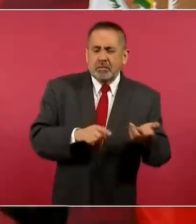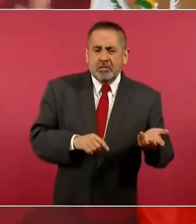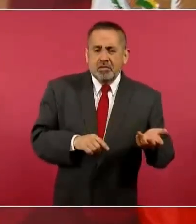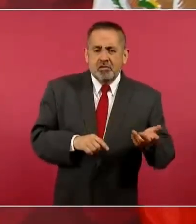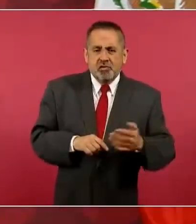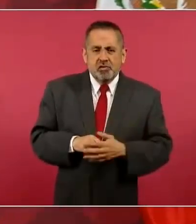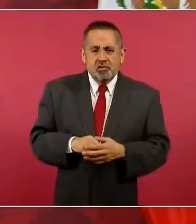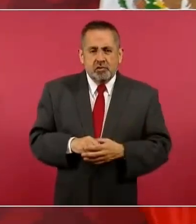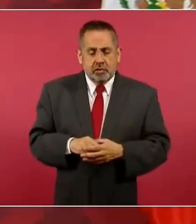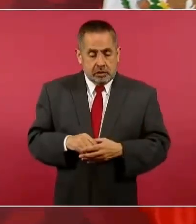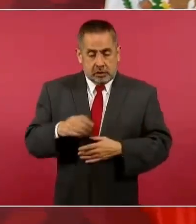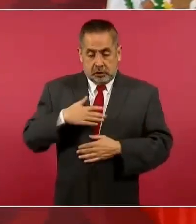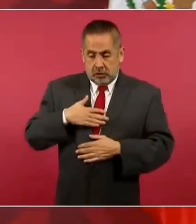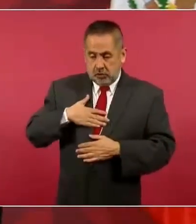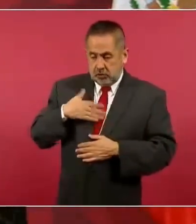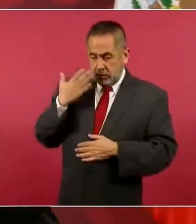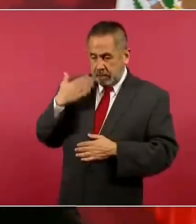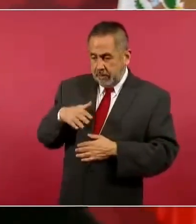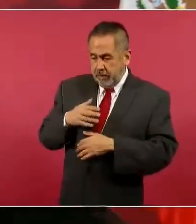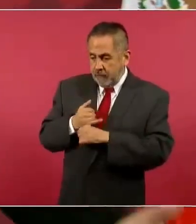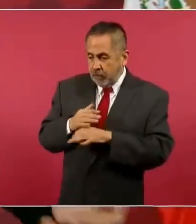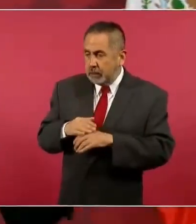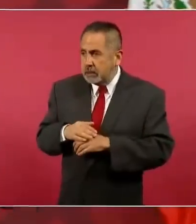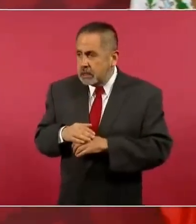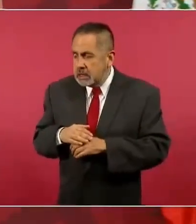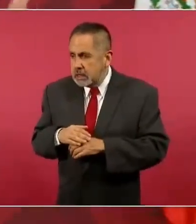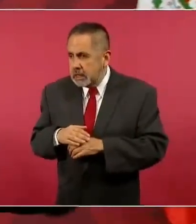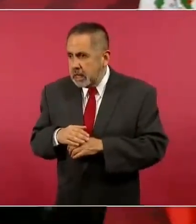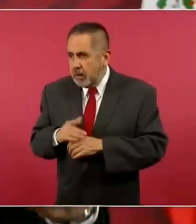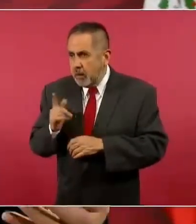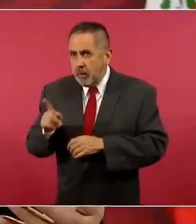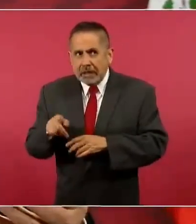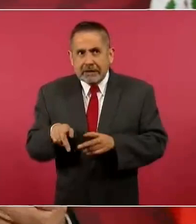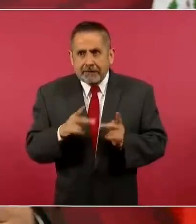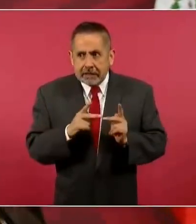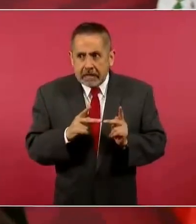y él tenía información privilegiada, empieza a comprar bonos